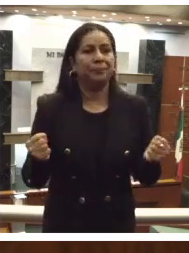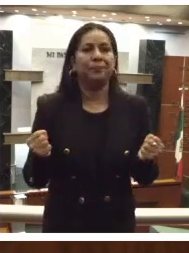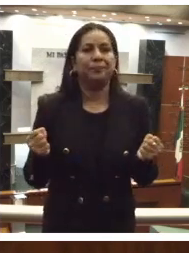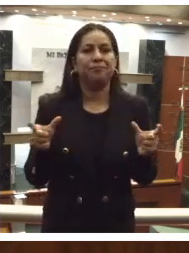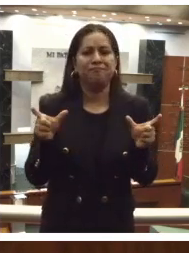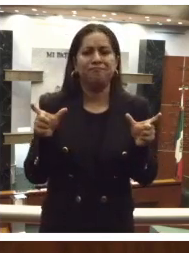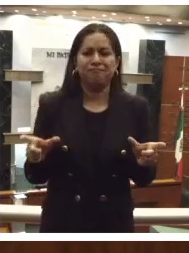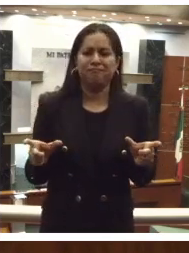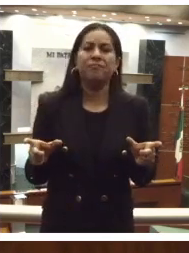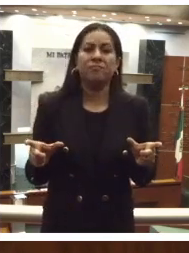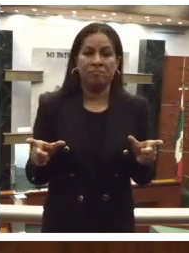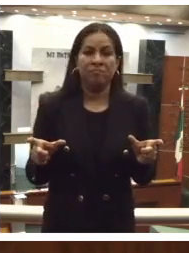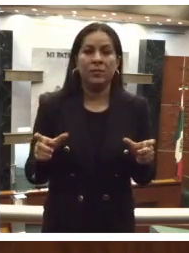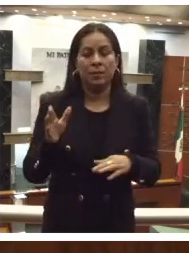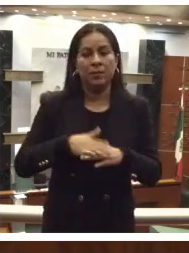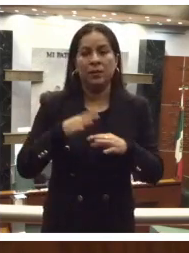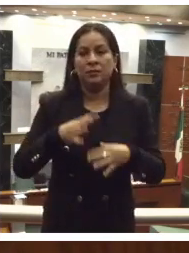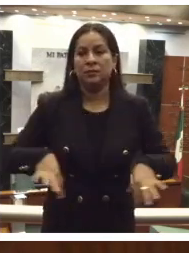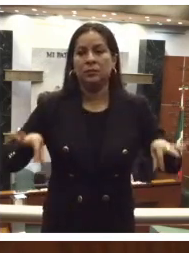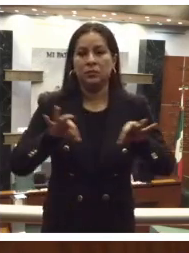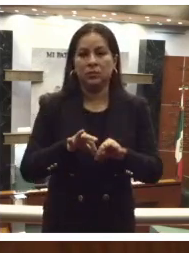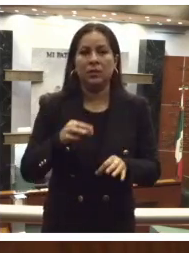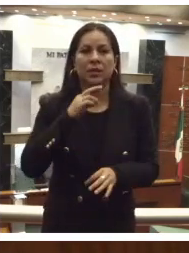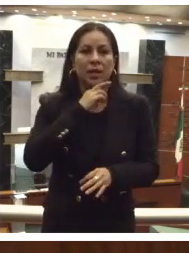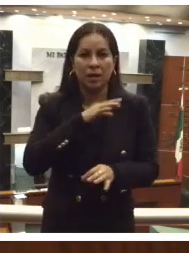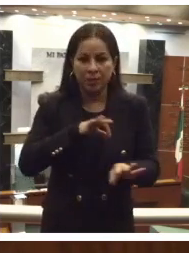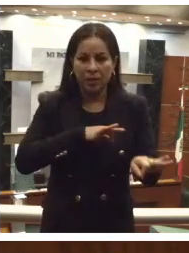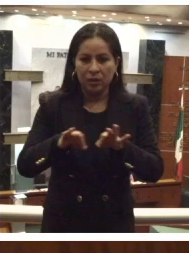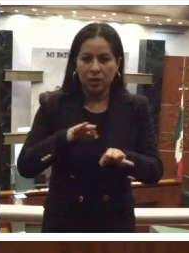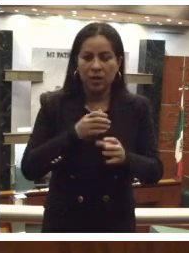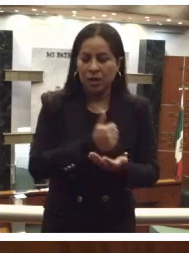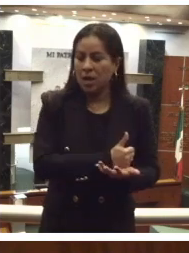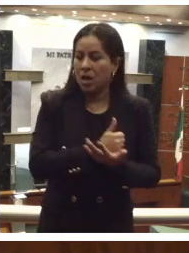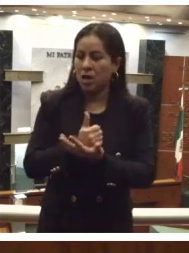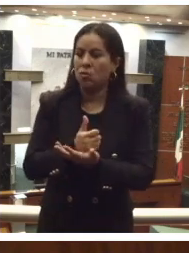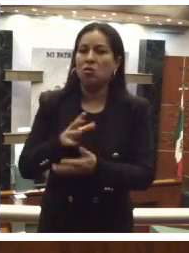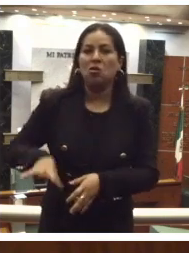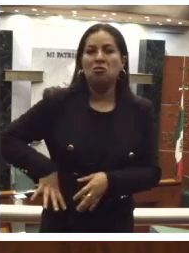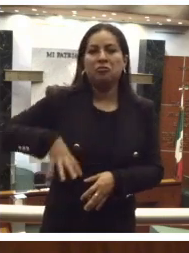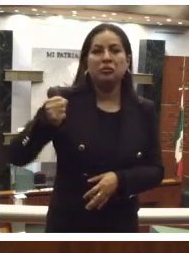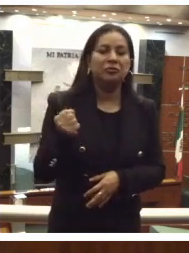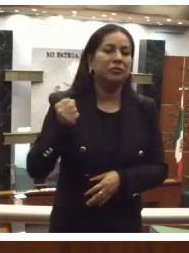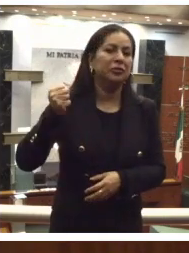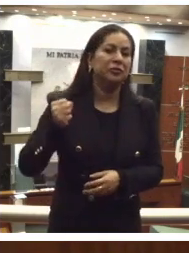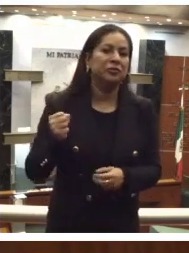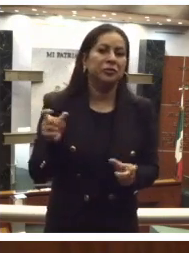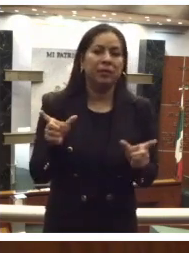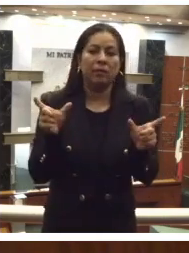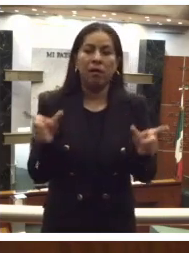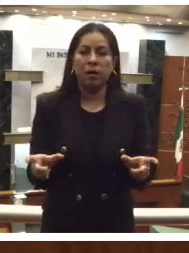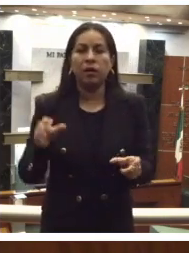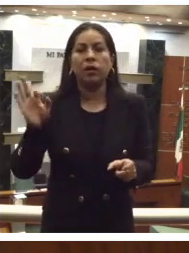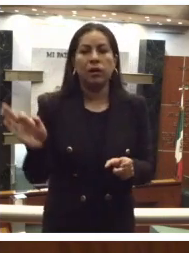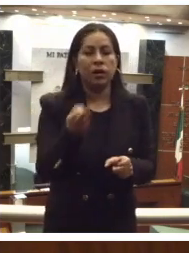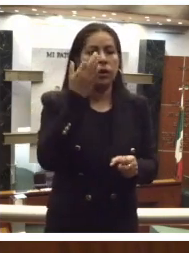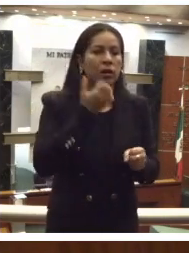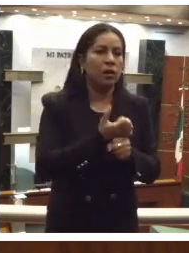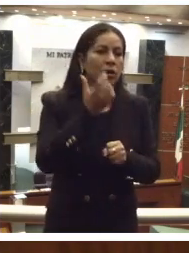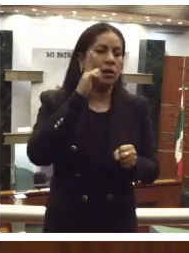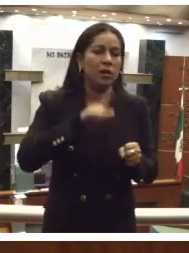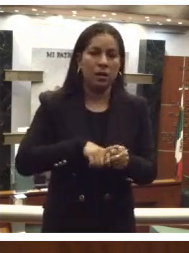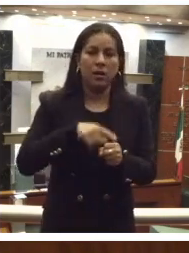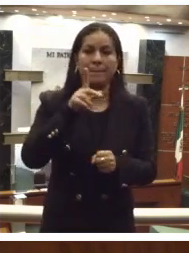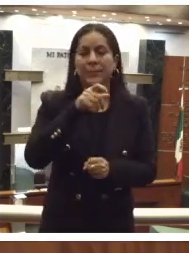y, sobre todo, eficiente, que coadyuve a los esfuerzos de las autoridades de seguridad pública, federales,